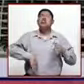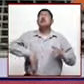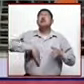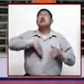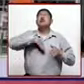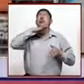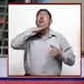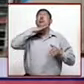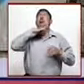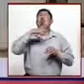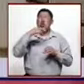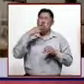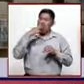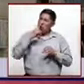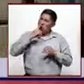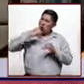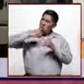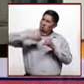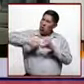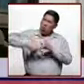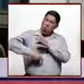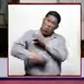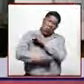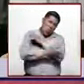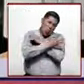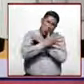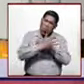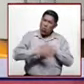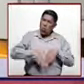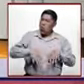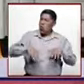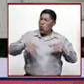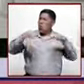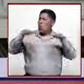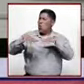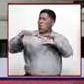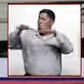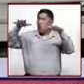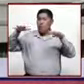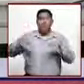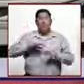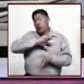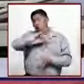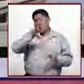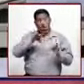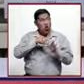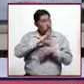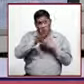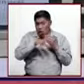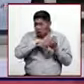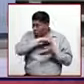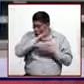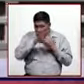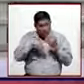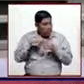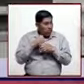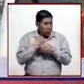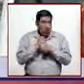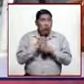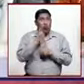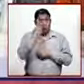estaban siendo utilizados para esta actividad ilegal. El total del carguío que habrían hecho en un